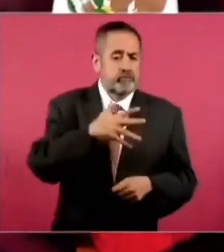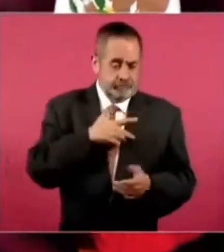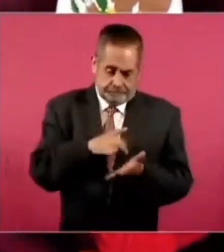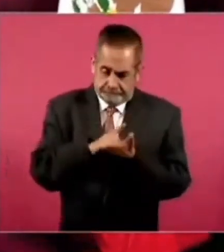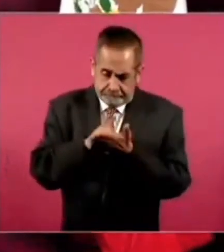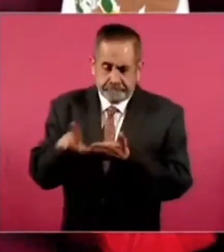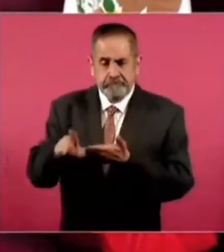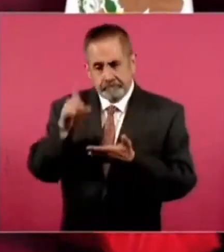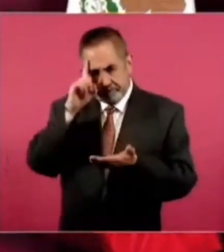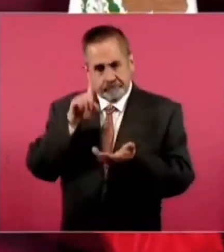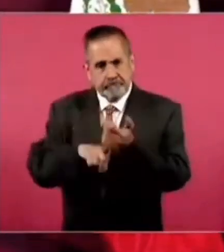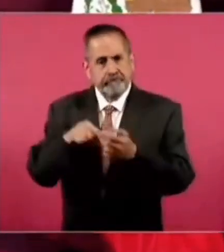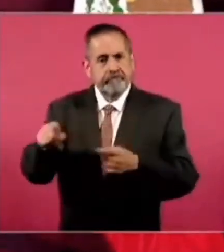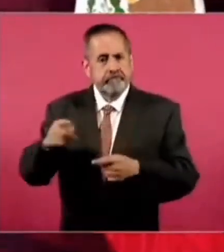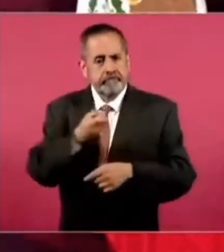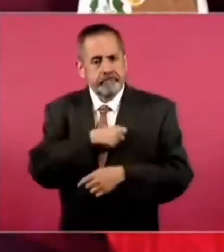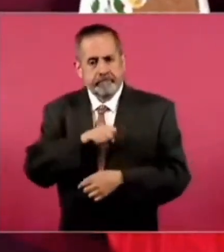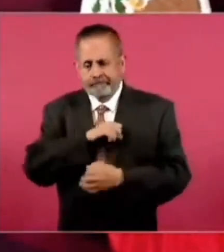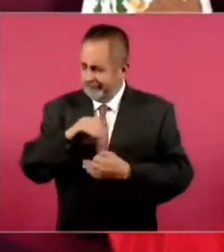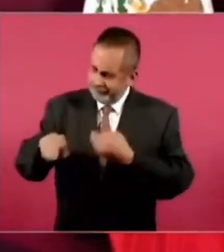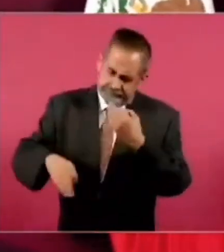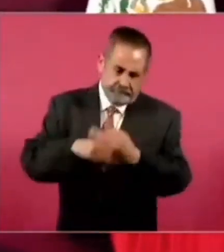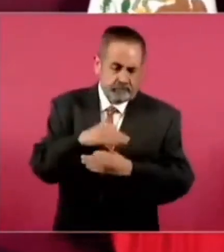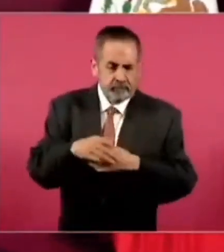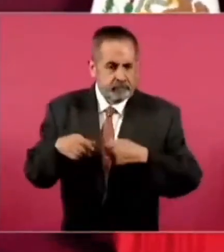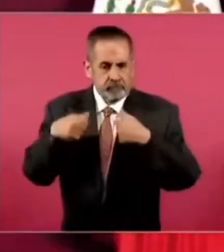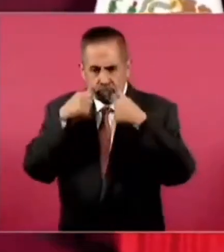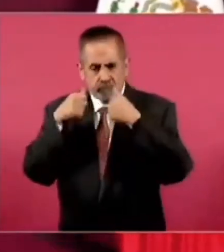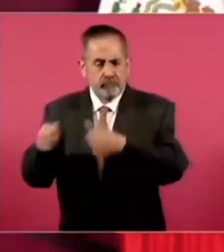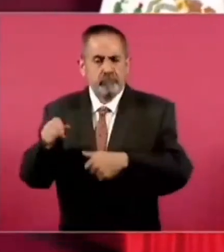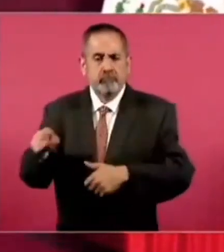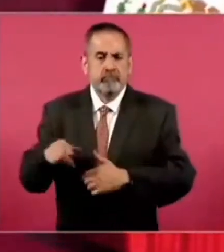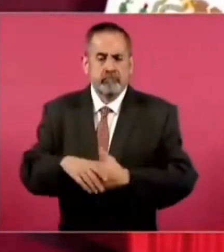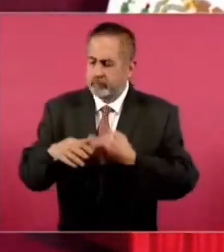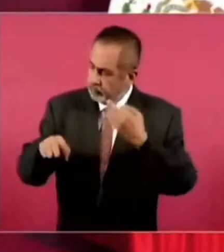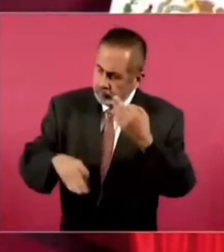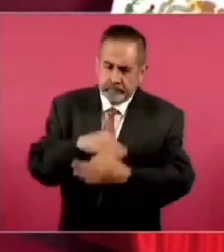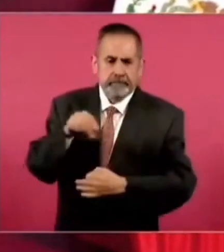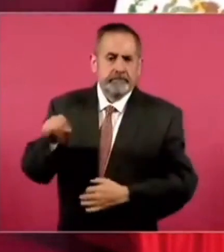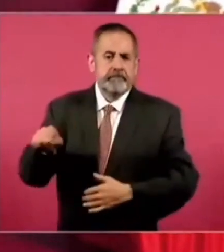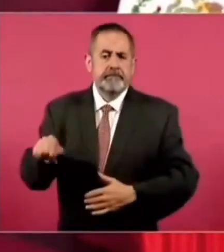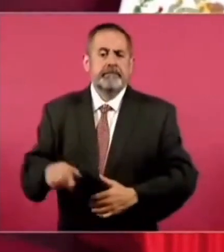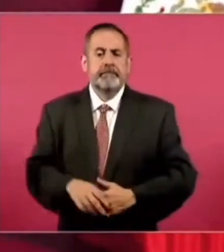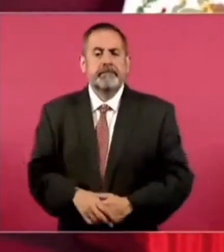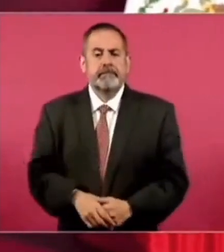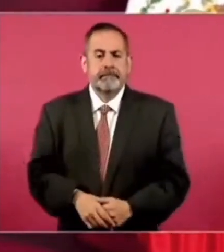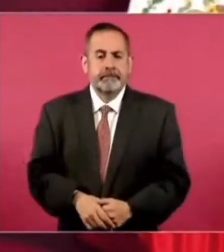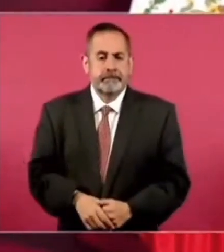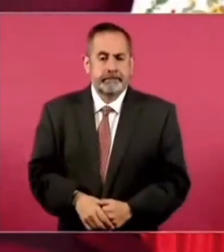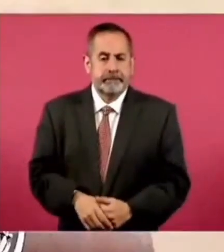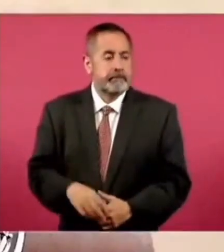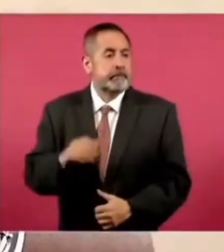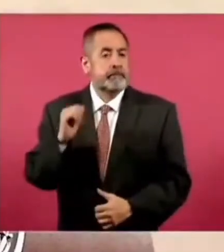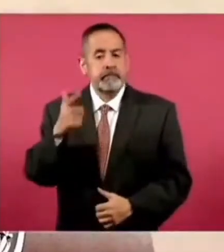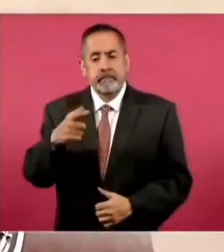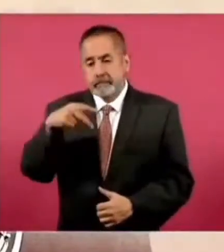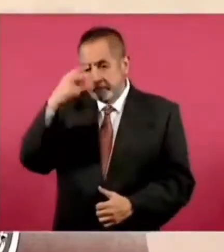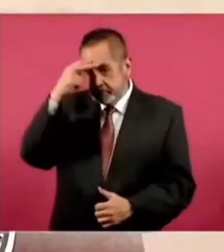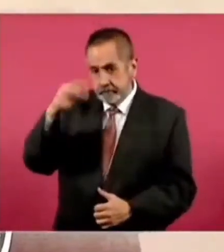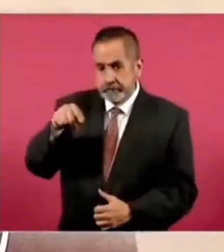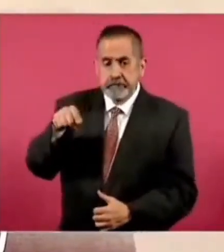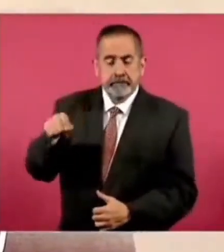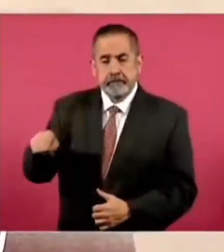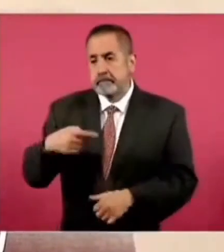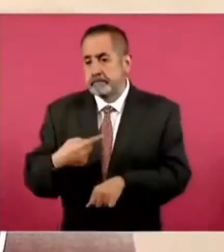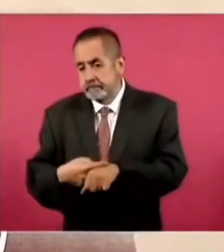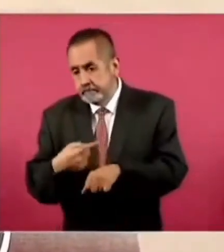salud, a todos los mexicanos. Que cualquier mexicano que